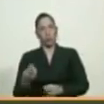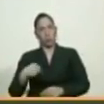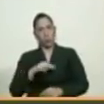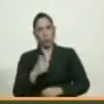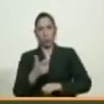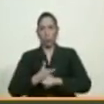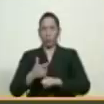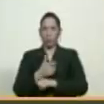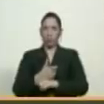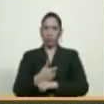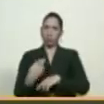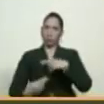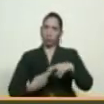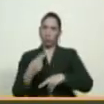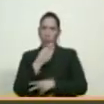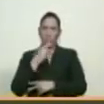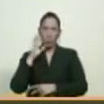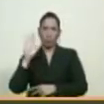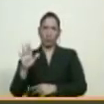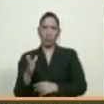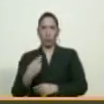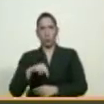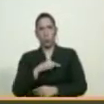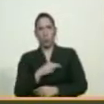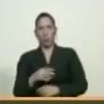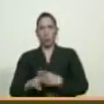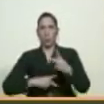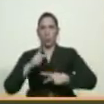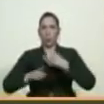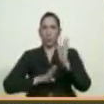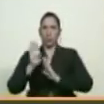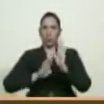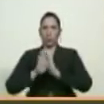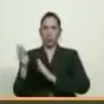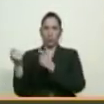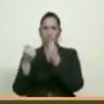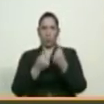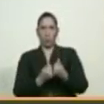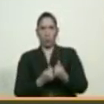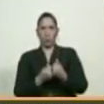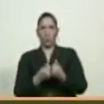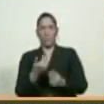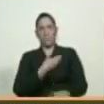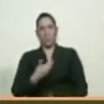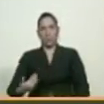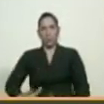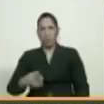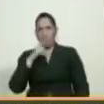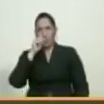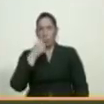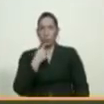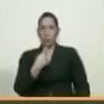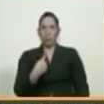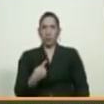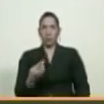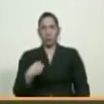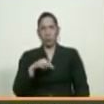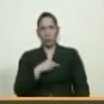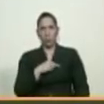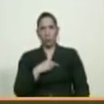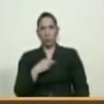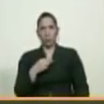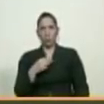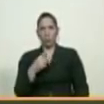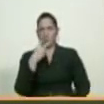revolucionario, comprometido con el programa de crecimiento económico del presidente Nicolás Maduro, estaremos pues